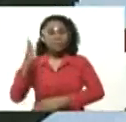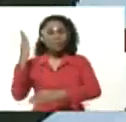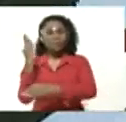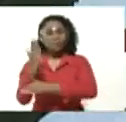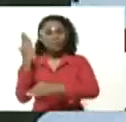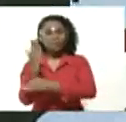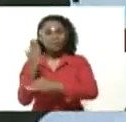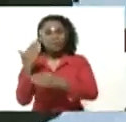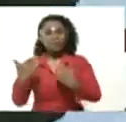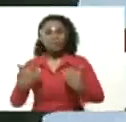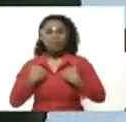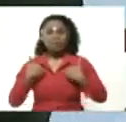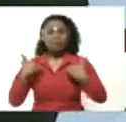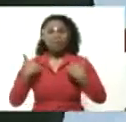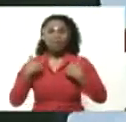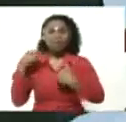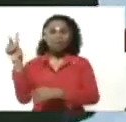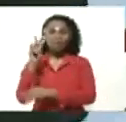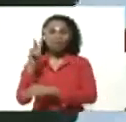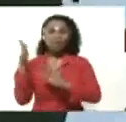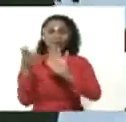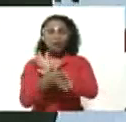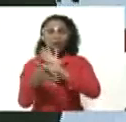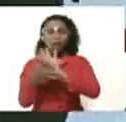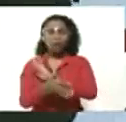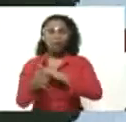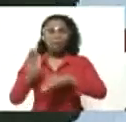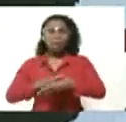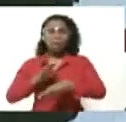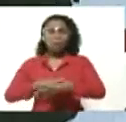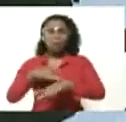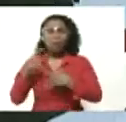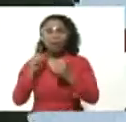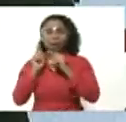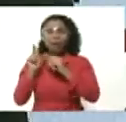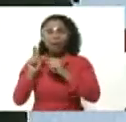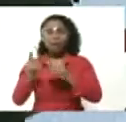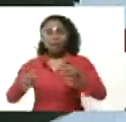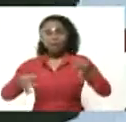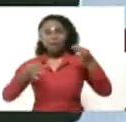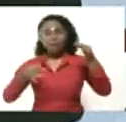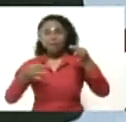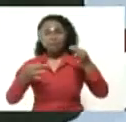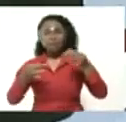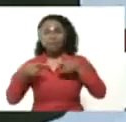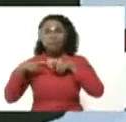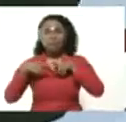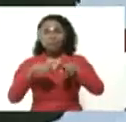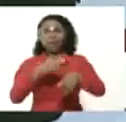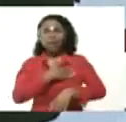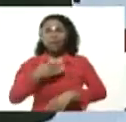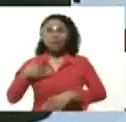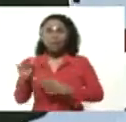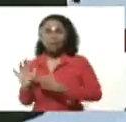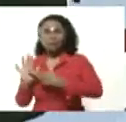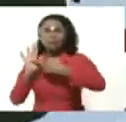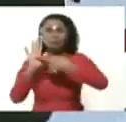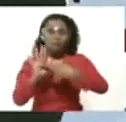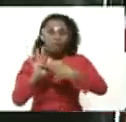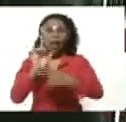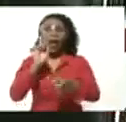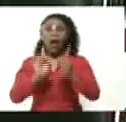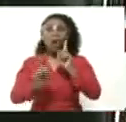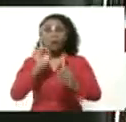que ha sufrido Venezuela precisamente por ese papel dual que han querido representar